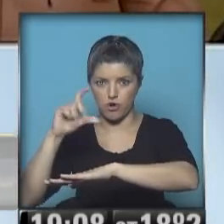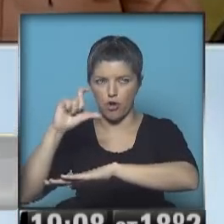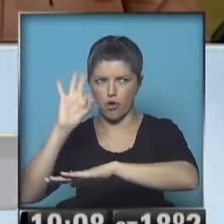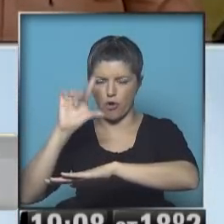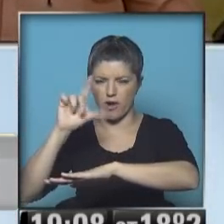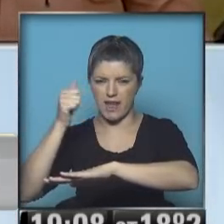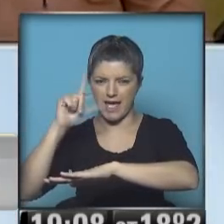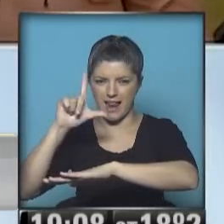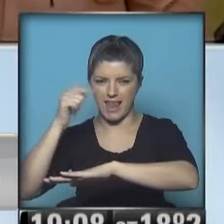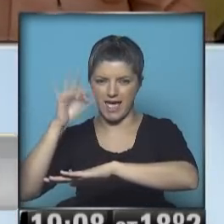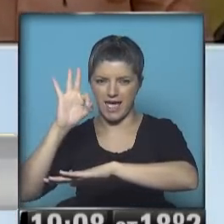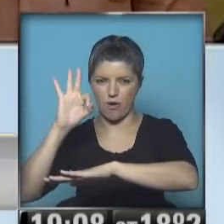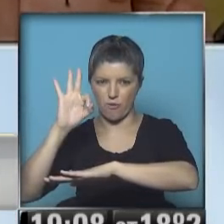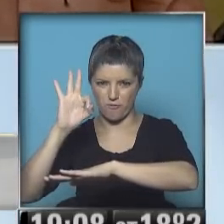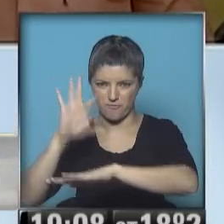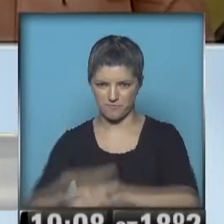Colalao?